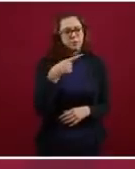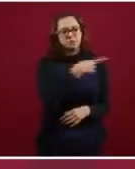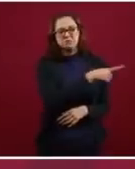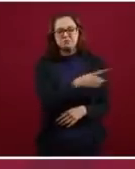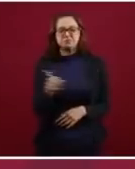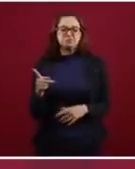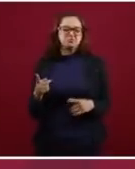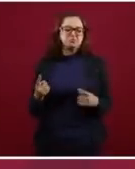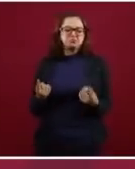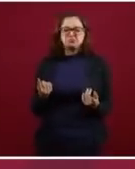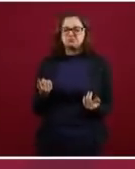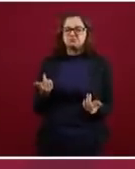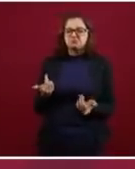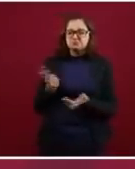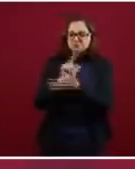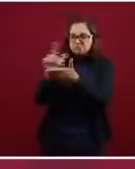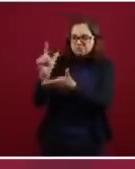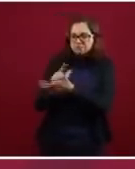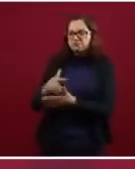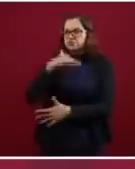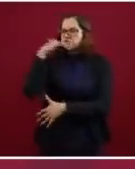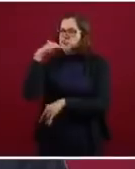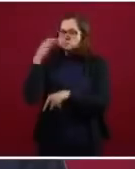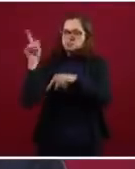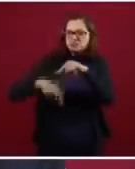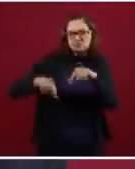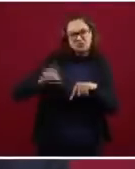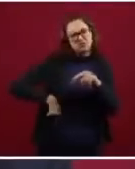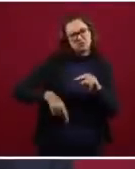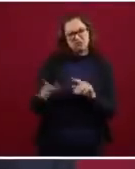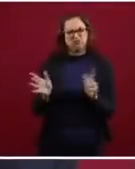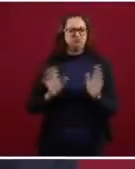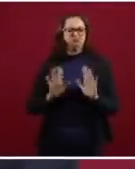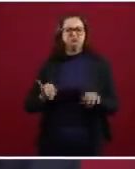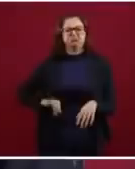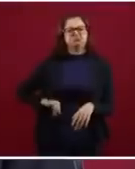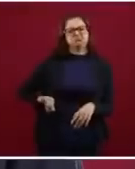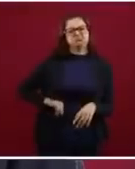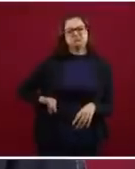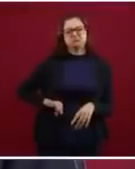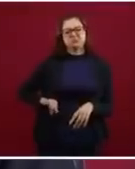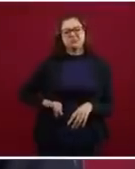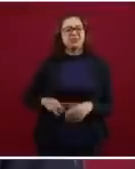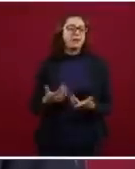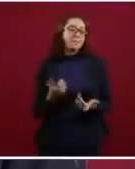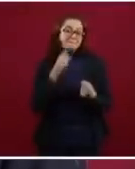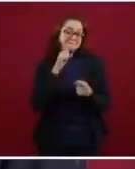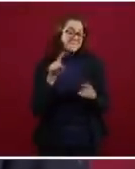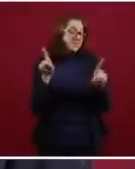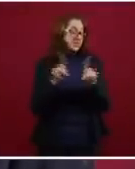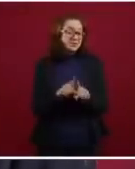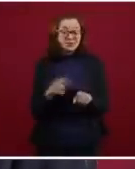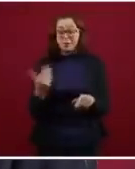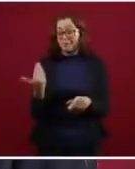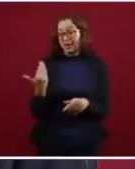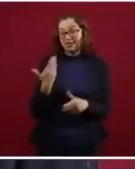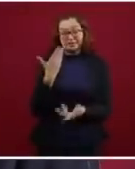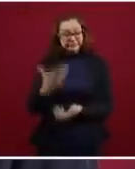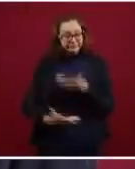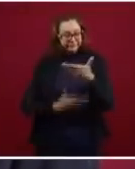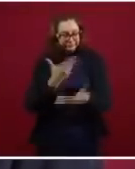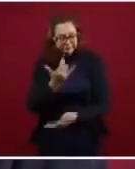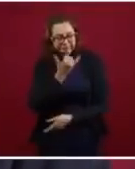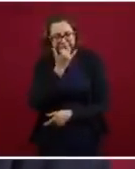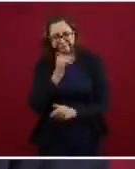interesaba limpiar de corrupción al gobierno. Lo mismo estos que votaron, con todo respeto,